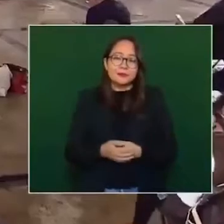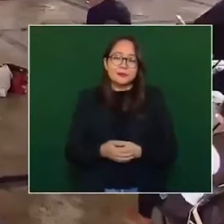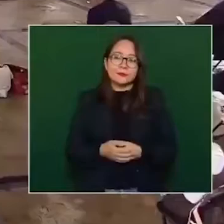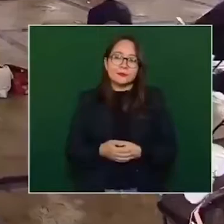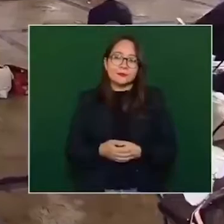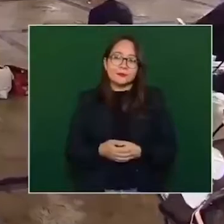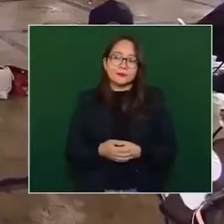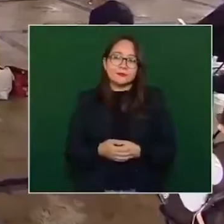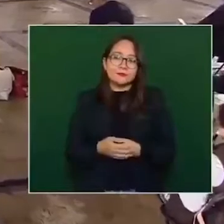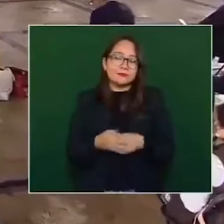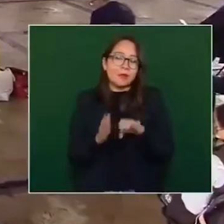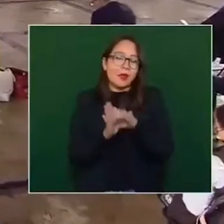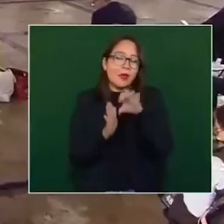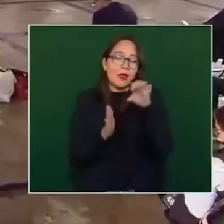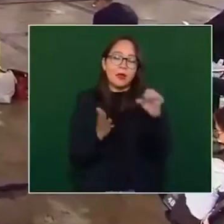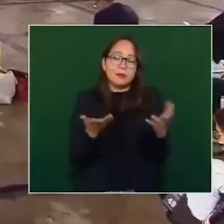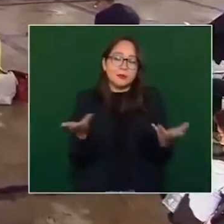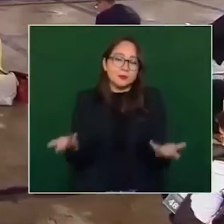bolsa